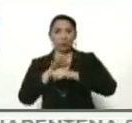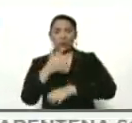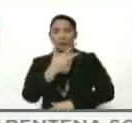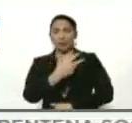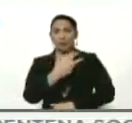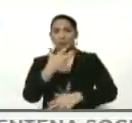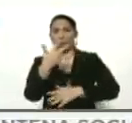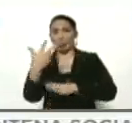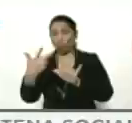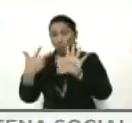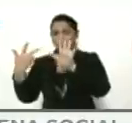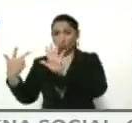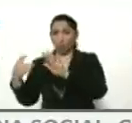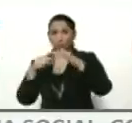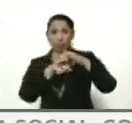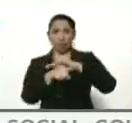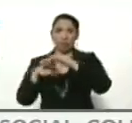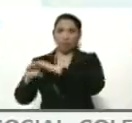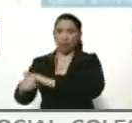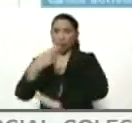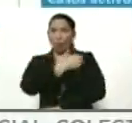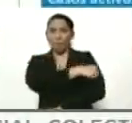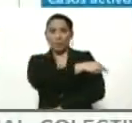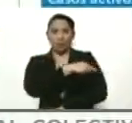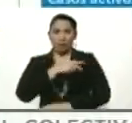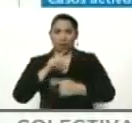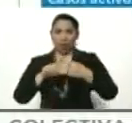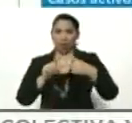388 están ingresados en hospitales,